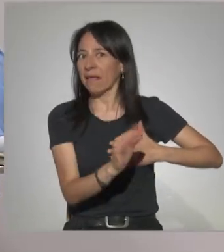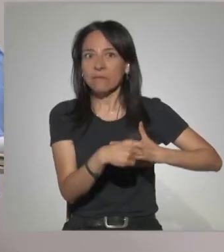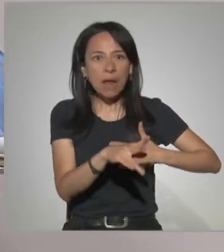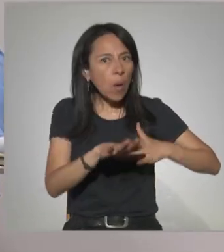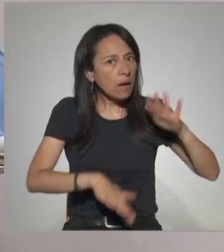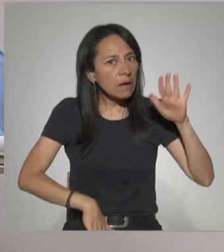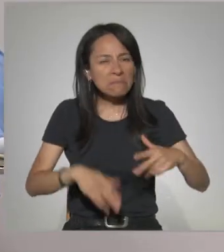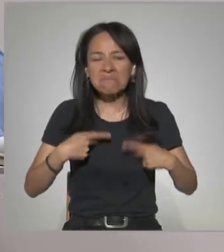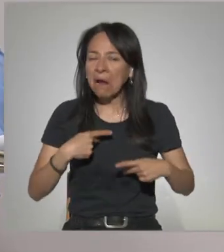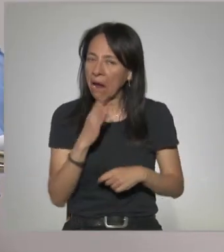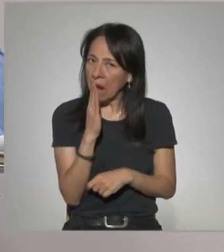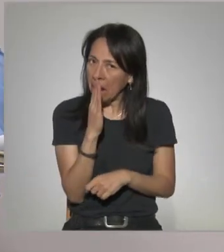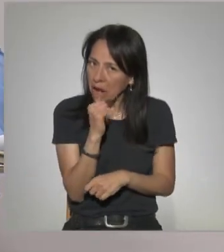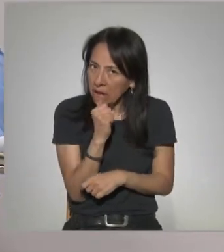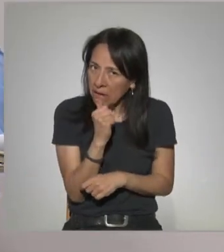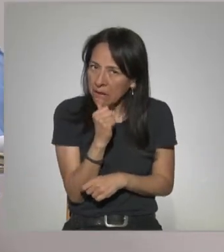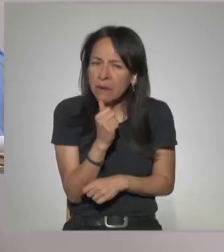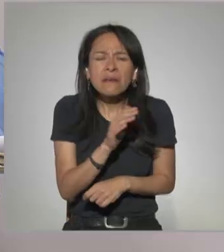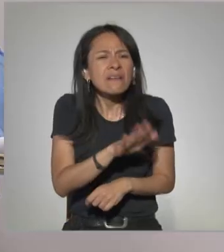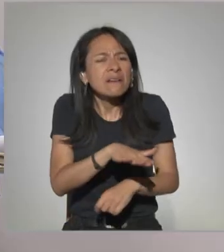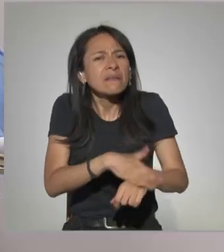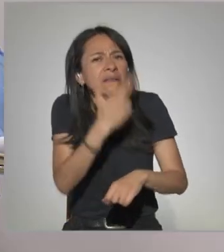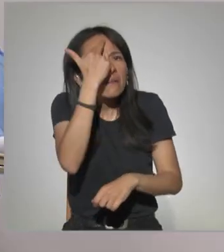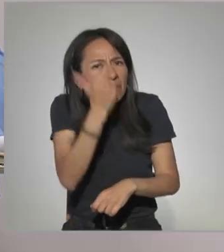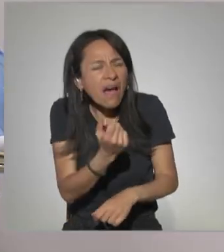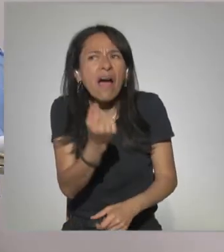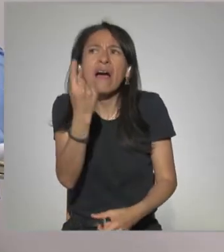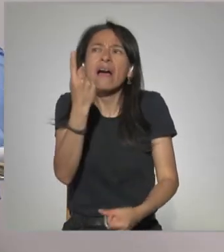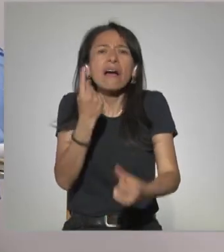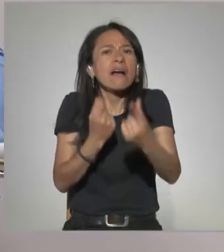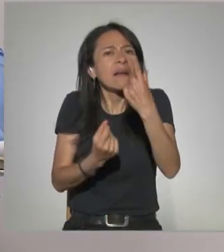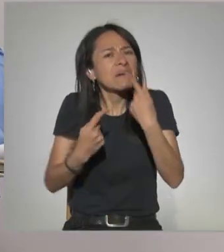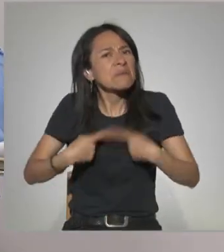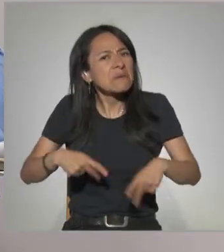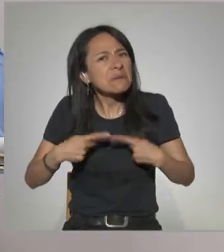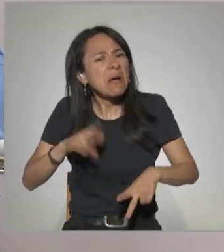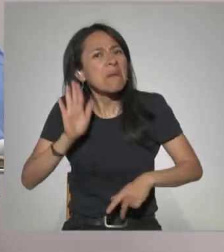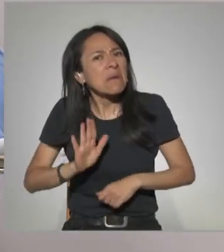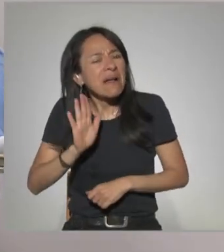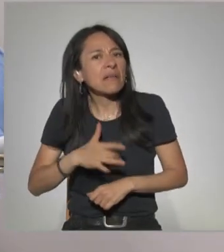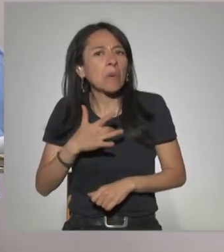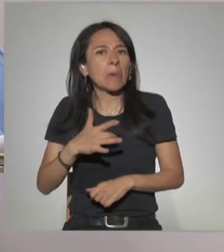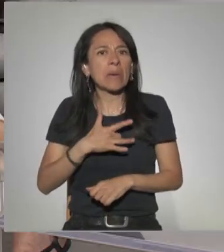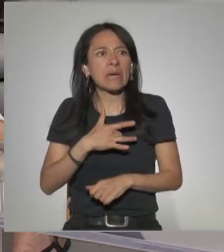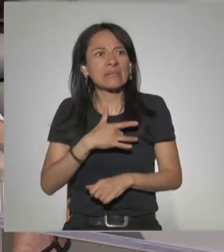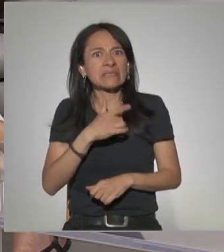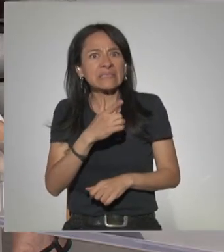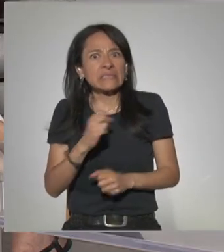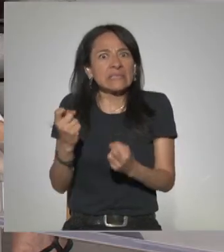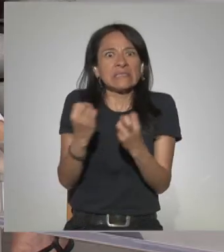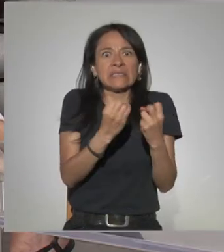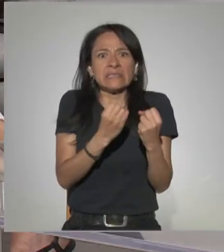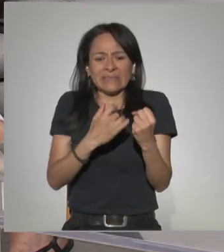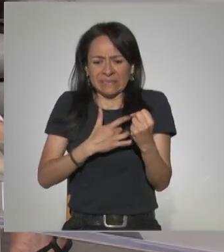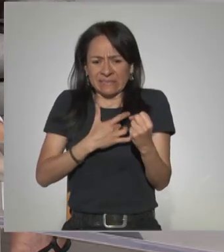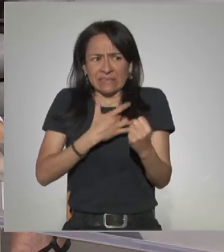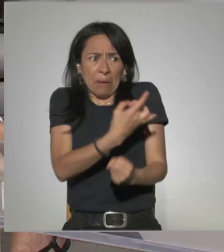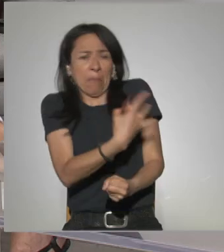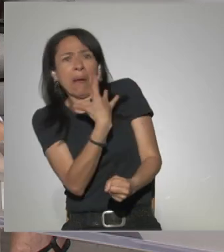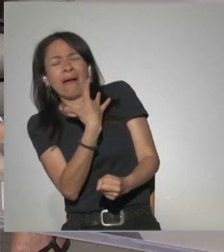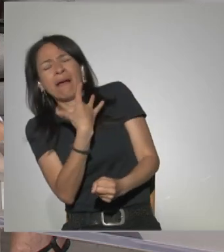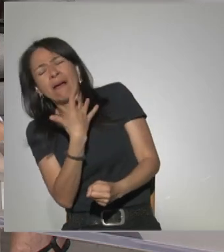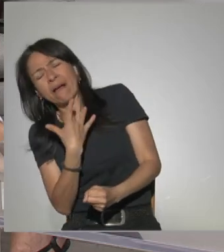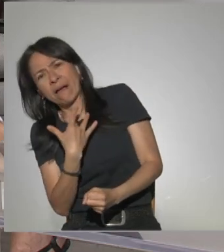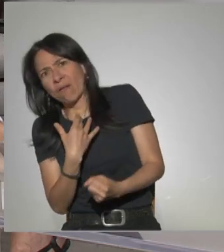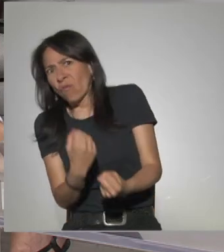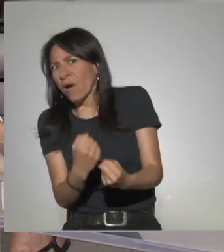más sensibles al estrés y otras personas que parece que no? Porque literalmente en nuestro cuerpo existen